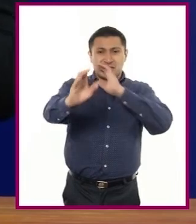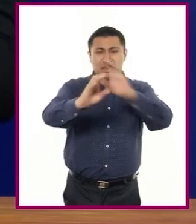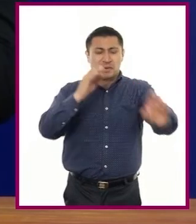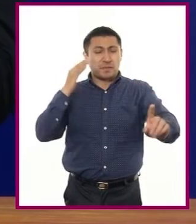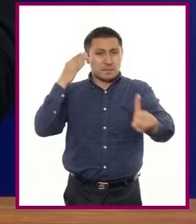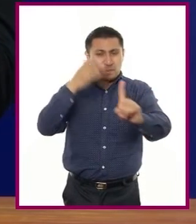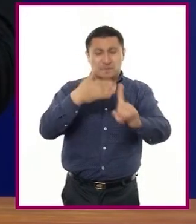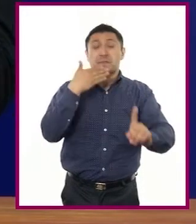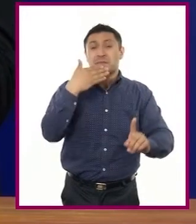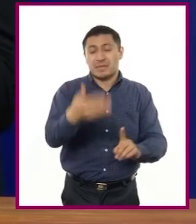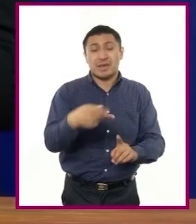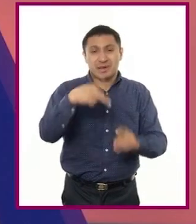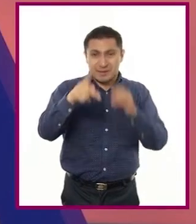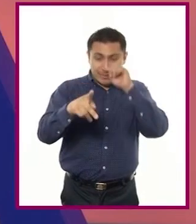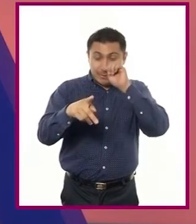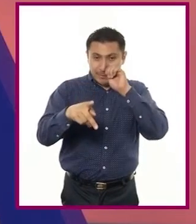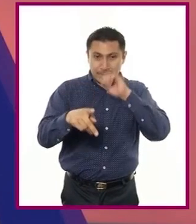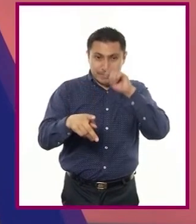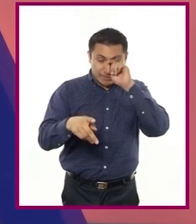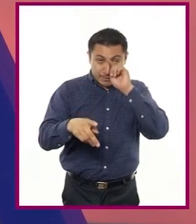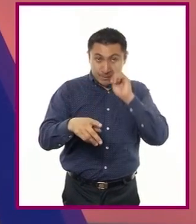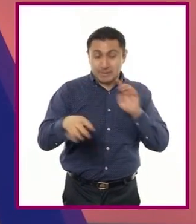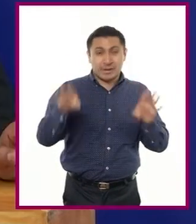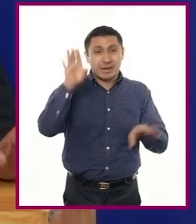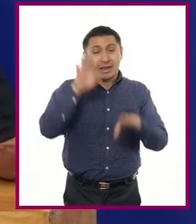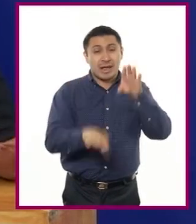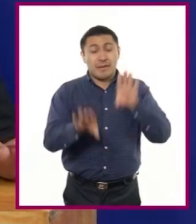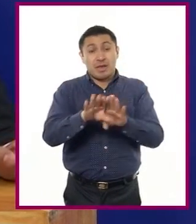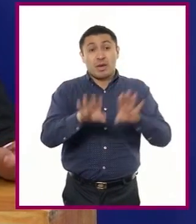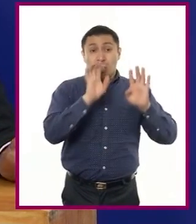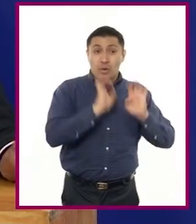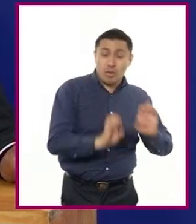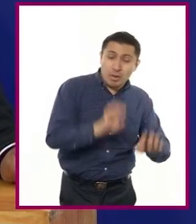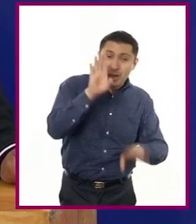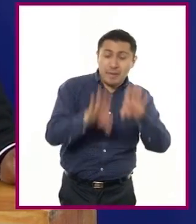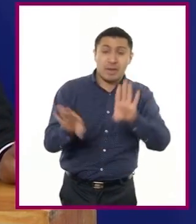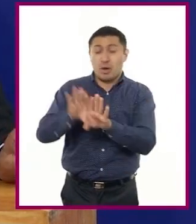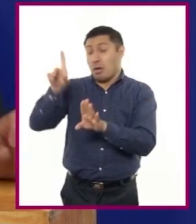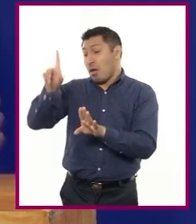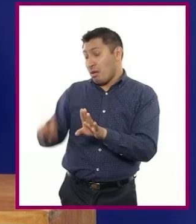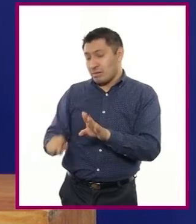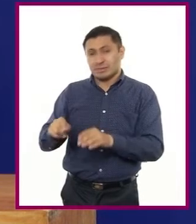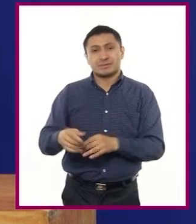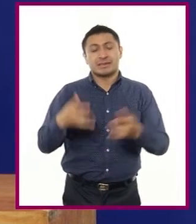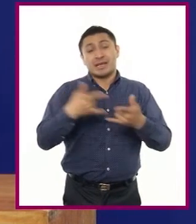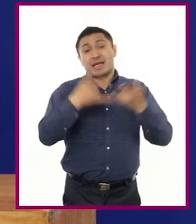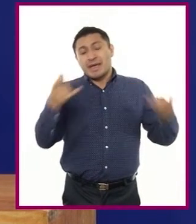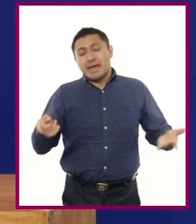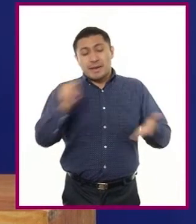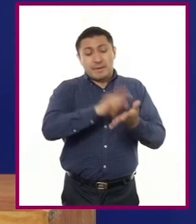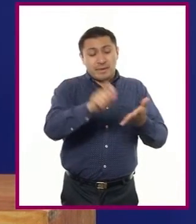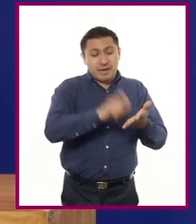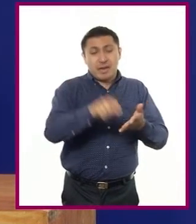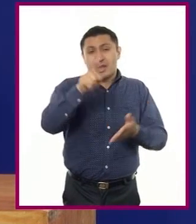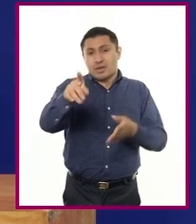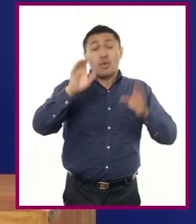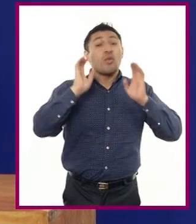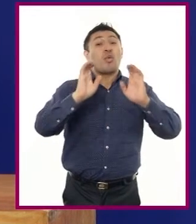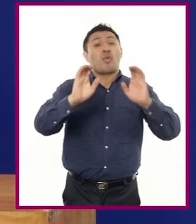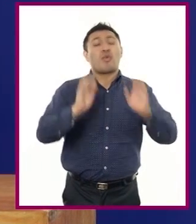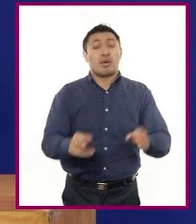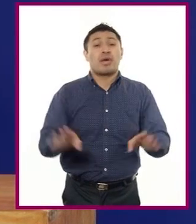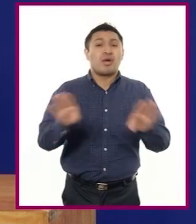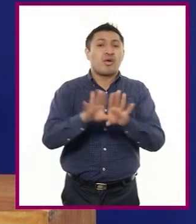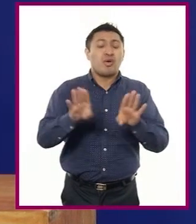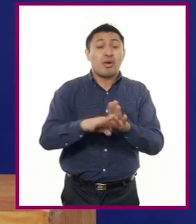hacia el nivel culto o hacia el vulgar. En la elaboración de historietas ha de tenerse sumo cuidado en el uso del